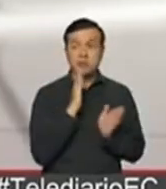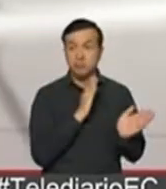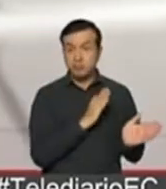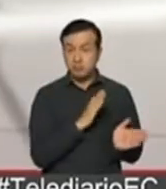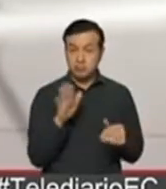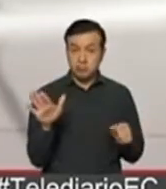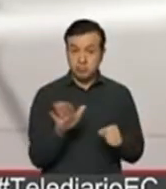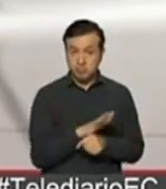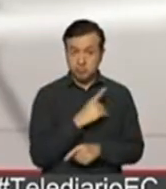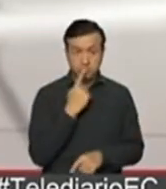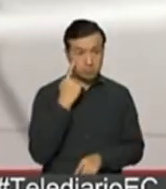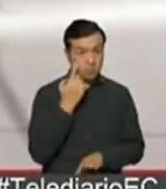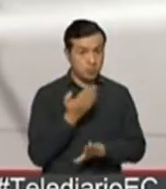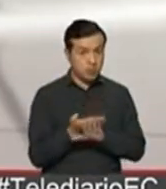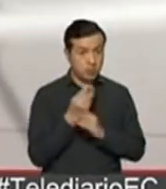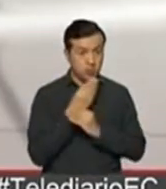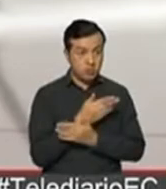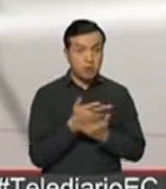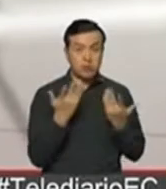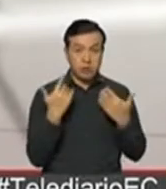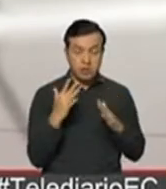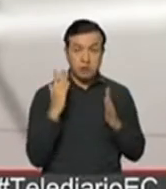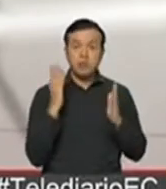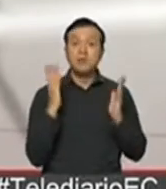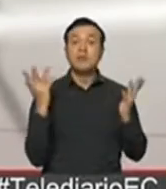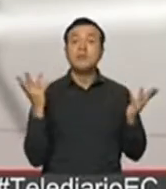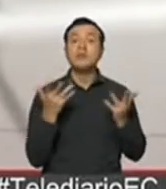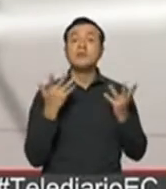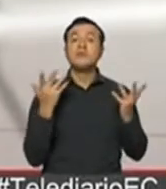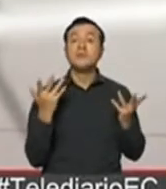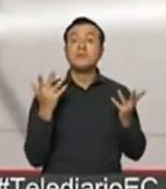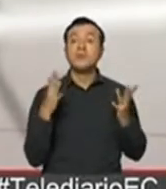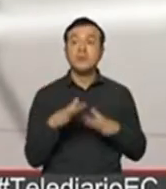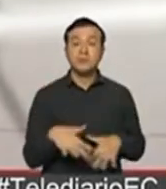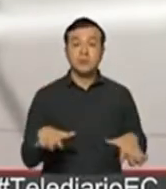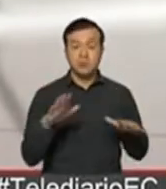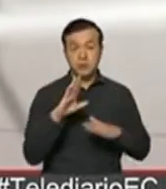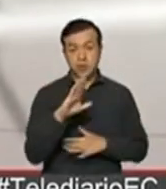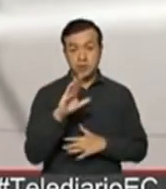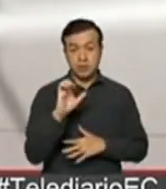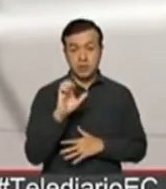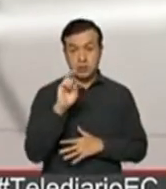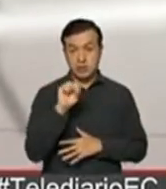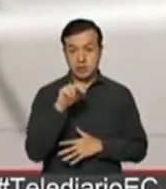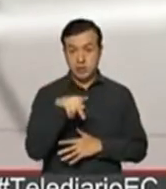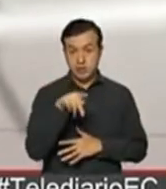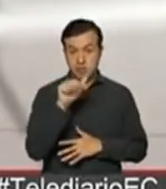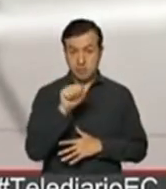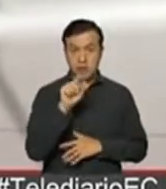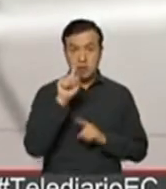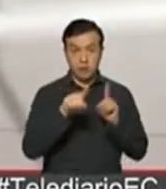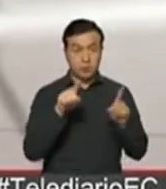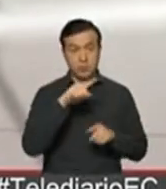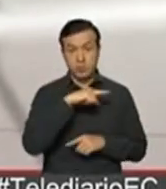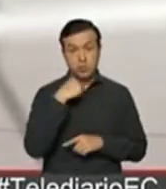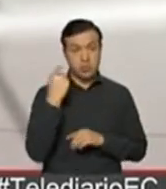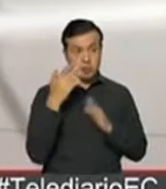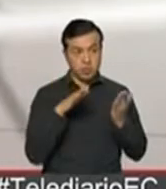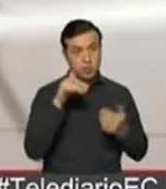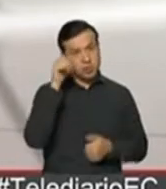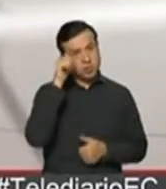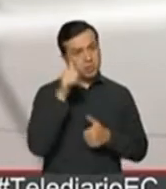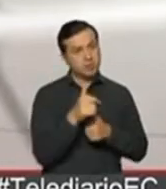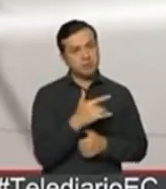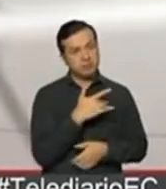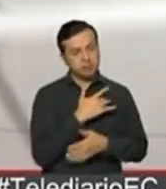una muestra de ejemplo desarrollado en el valle del cenepa tuvimos bajas y las recordamos con